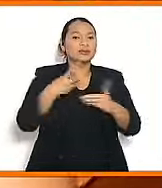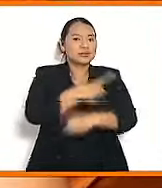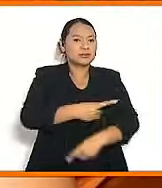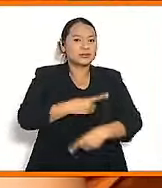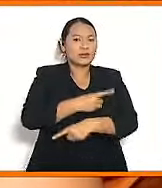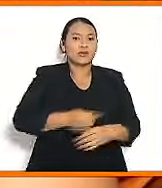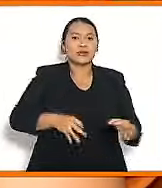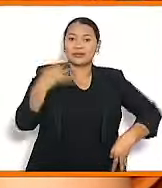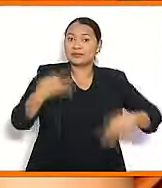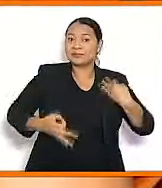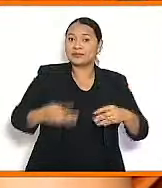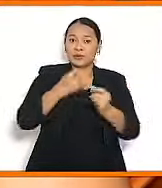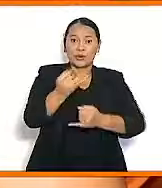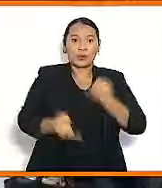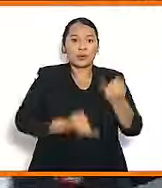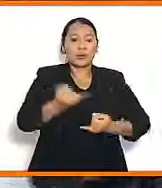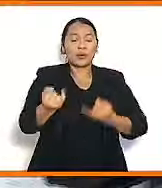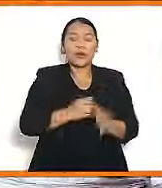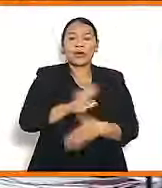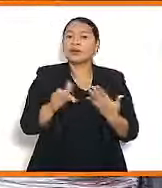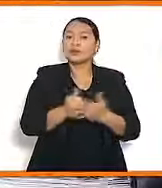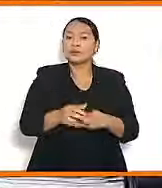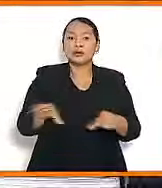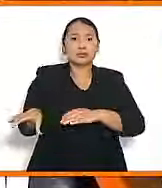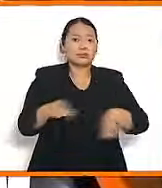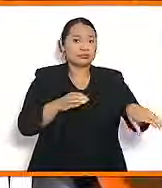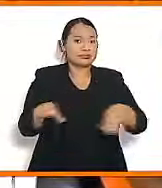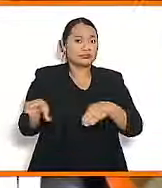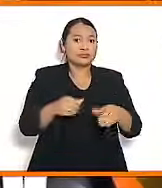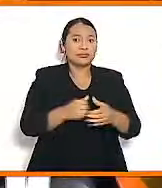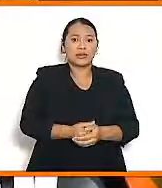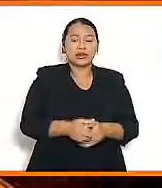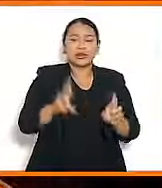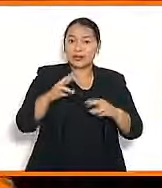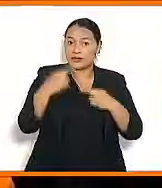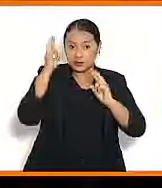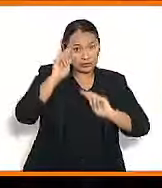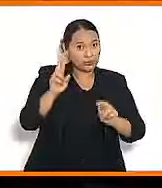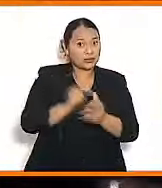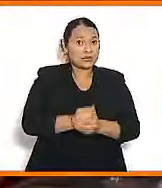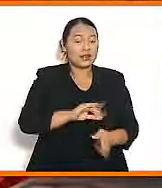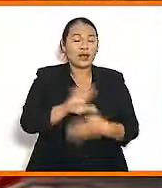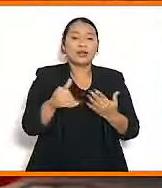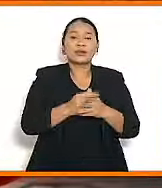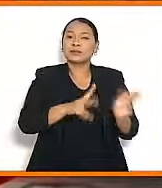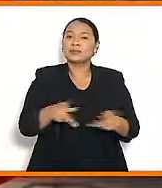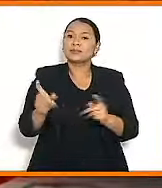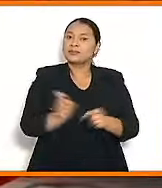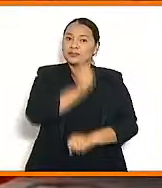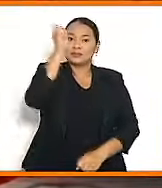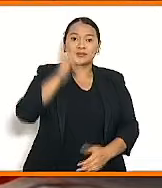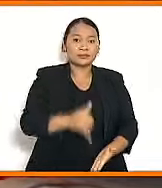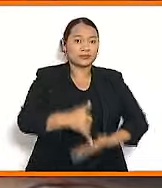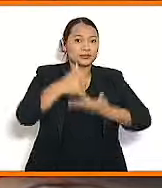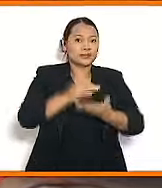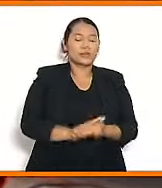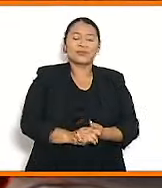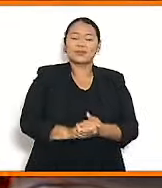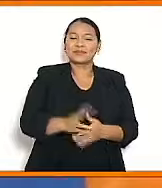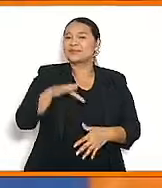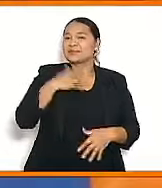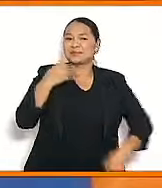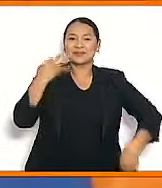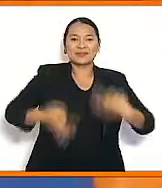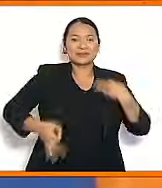alegría de los juegos y el dinamismo económico que esto representará para los ganadores de premios. Estoy alegre que Loto llegó a